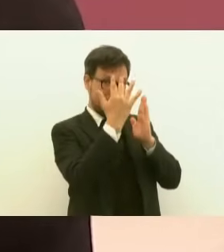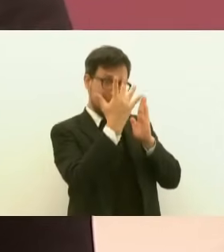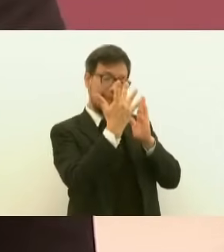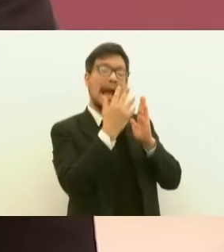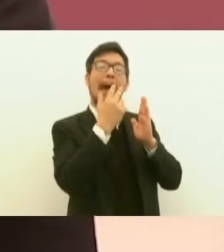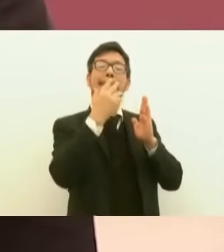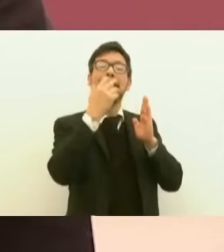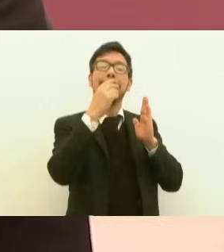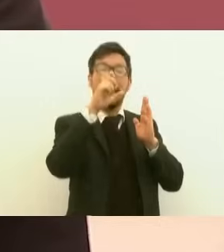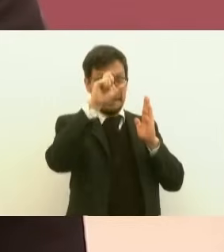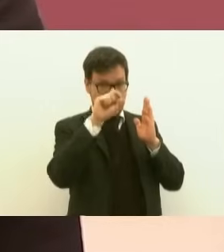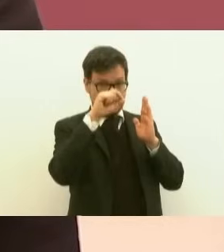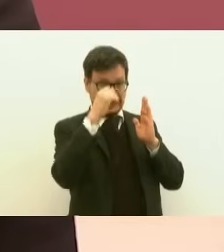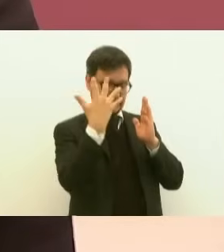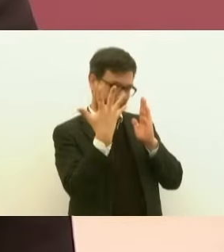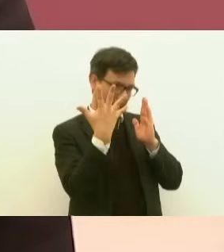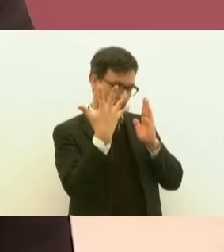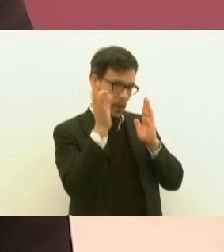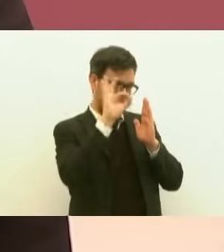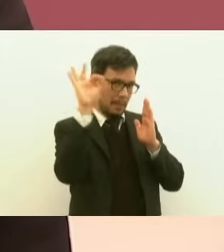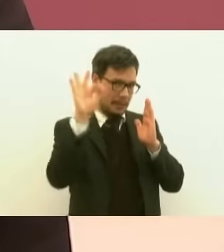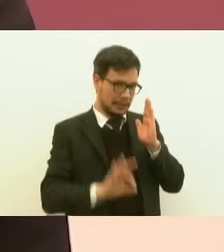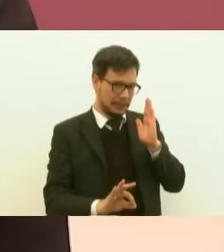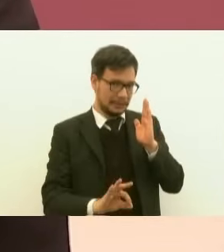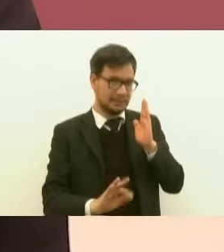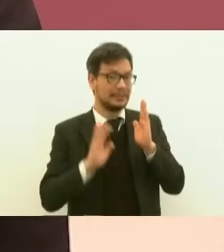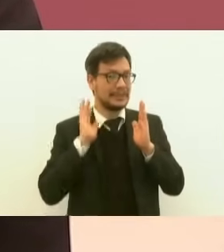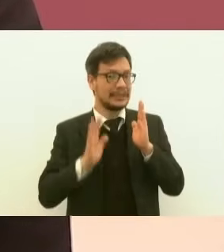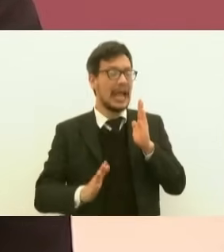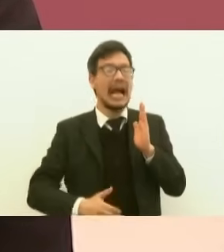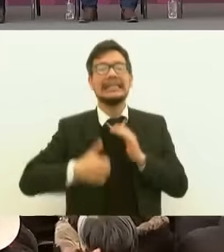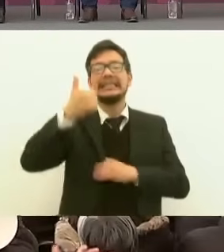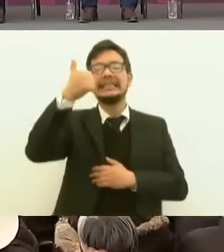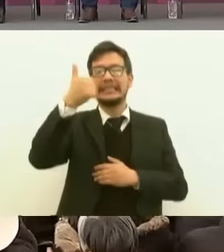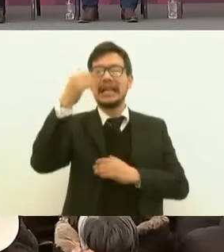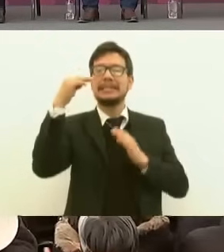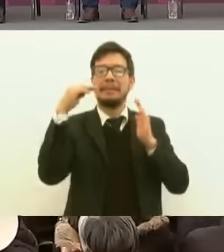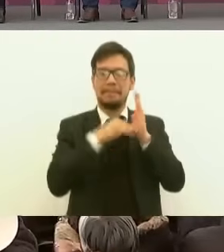son 6.000 pesos bimestrales.